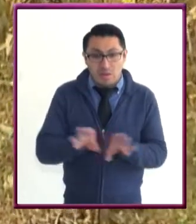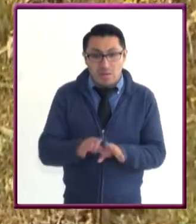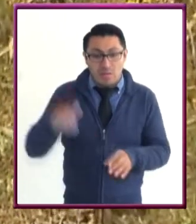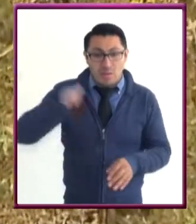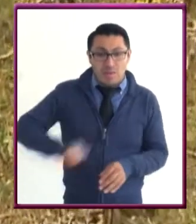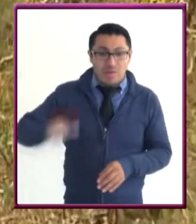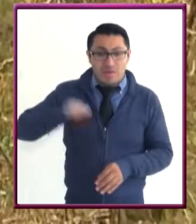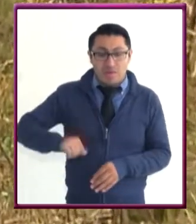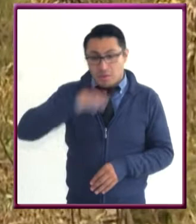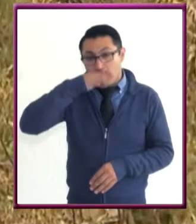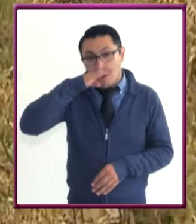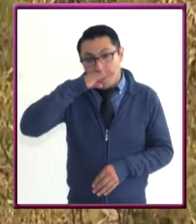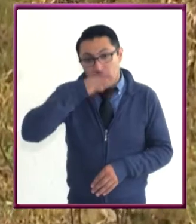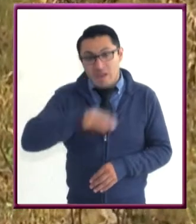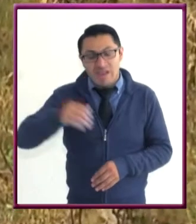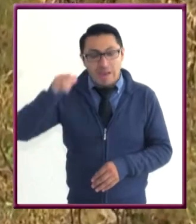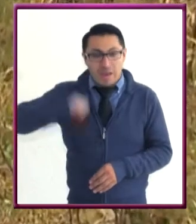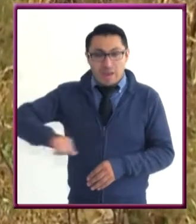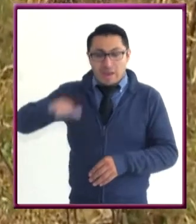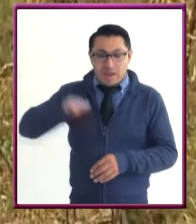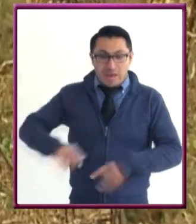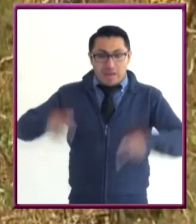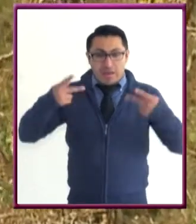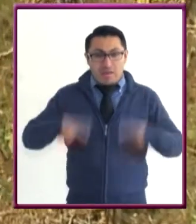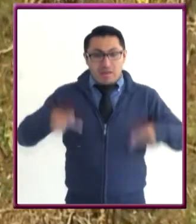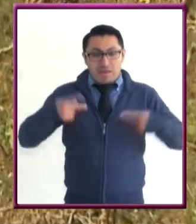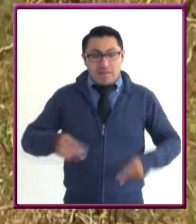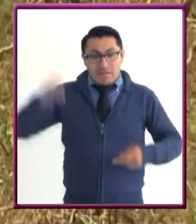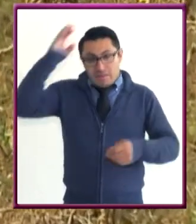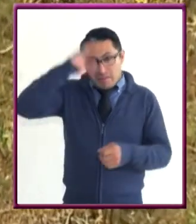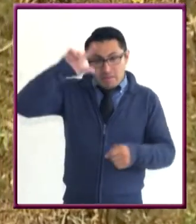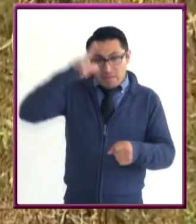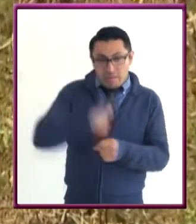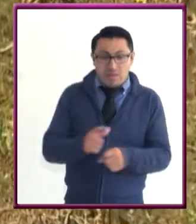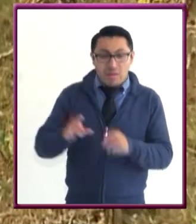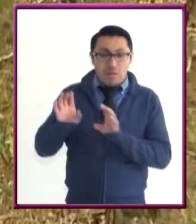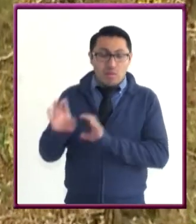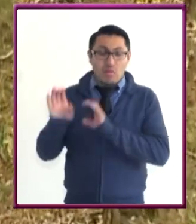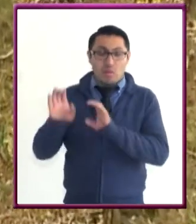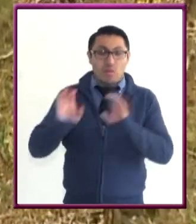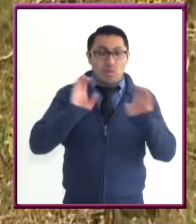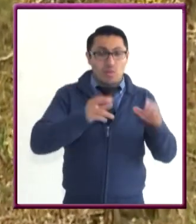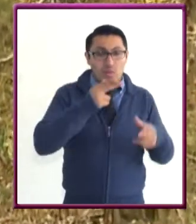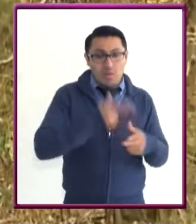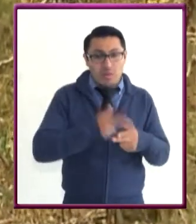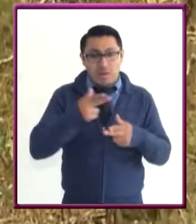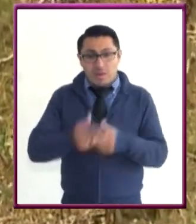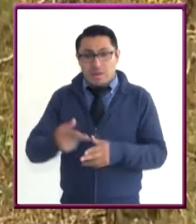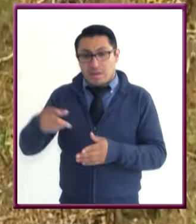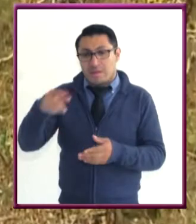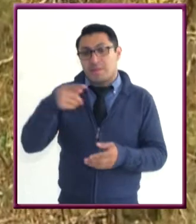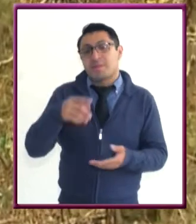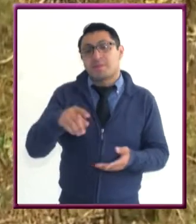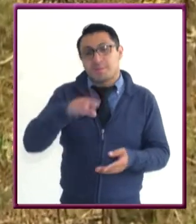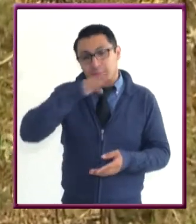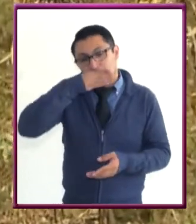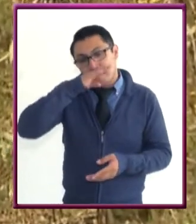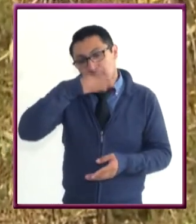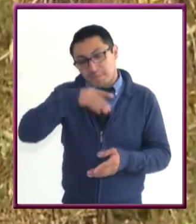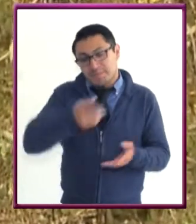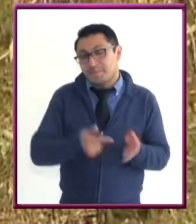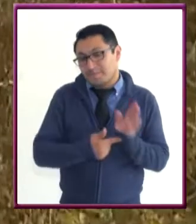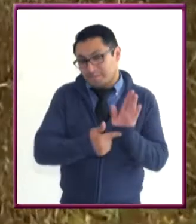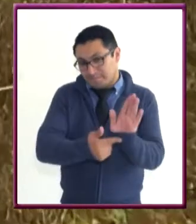del maíz, que los antepasados fueron desarrollando y cultivando hasta lograr precisamente este tipo